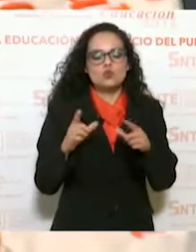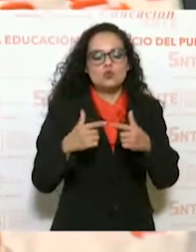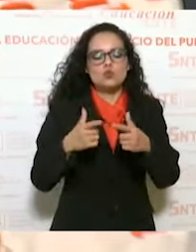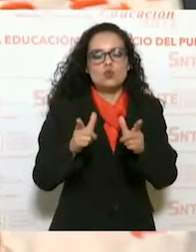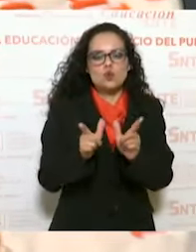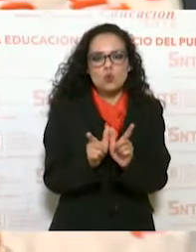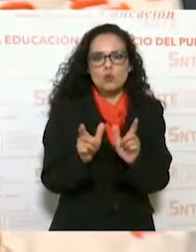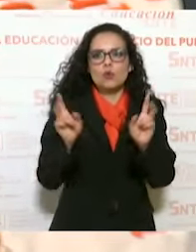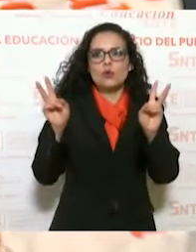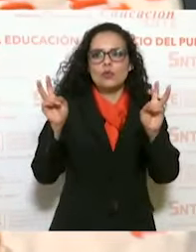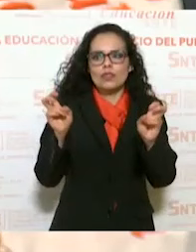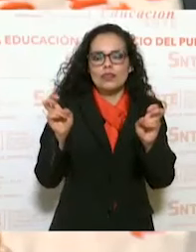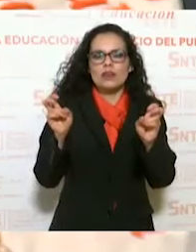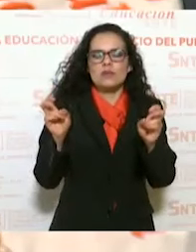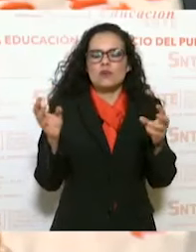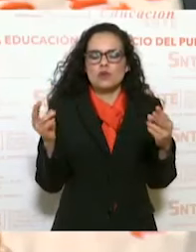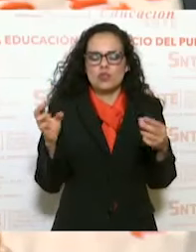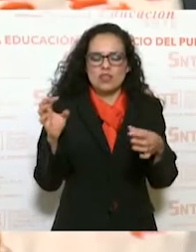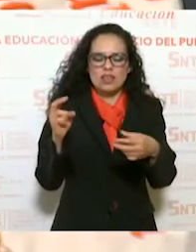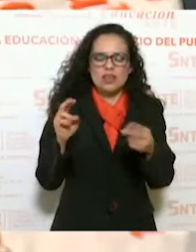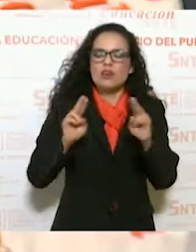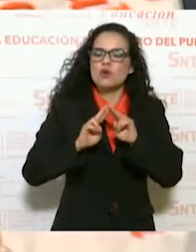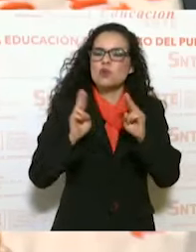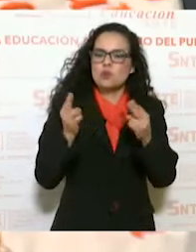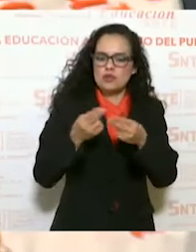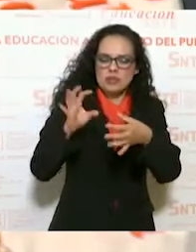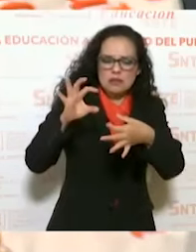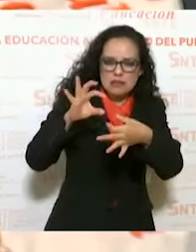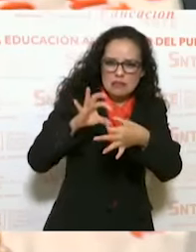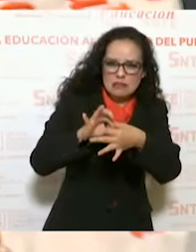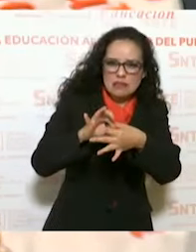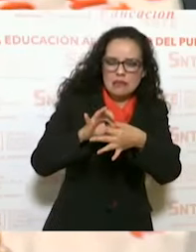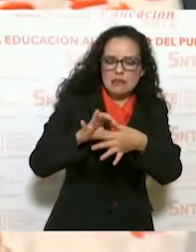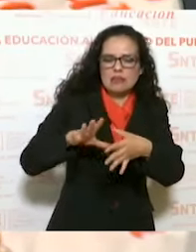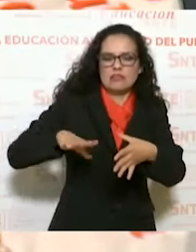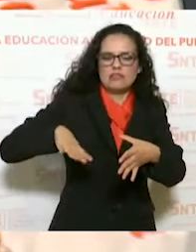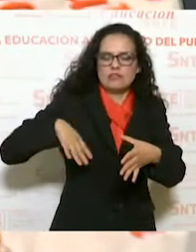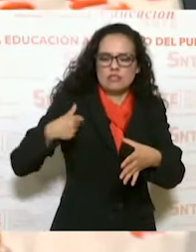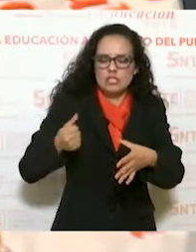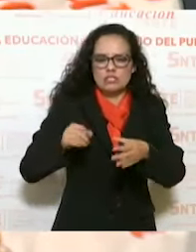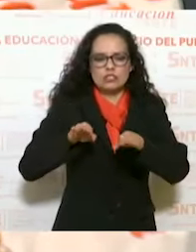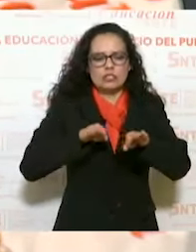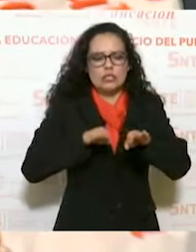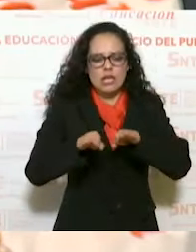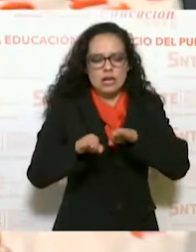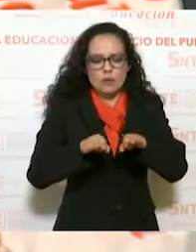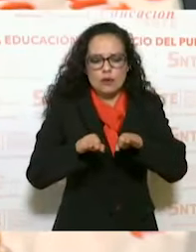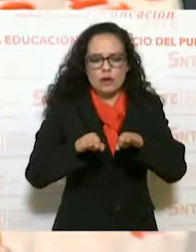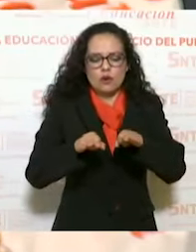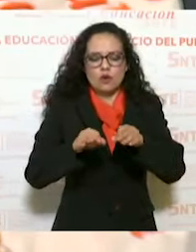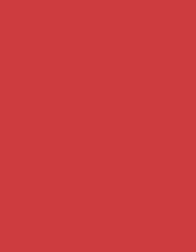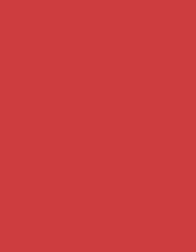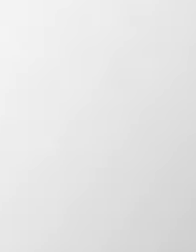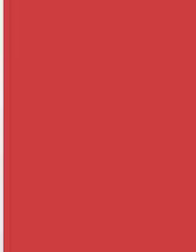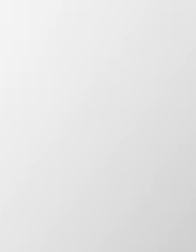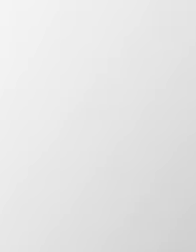support around our core values and aims and the public nature and mission of further and higher